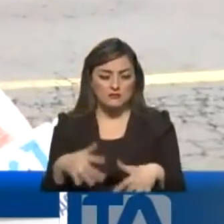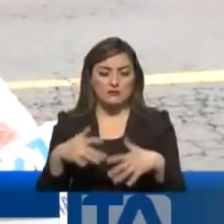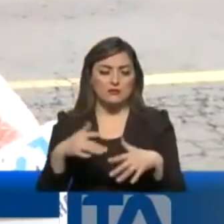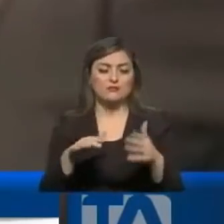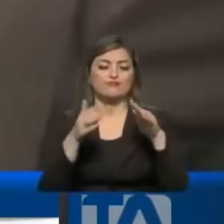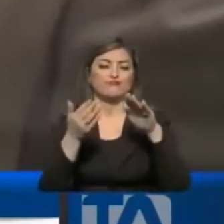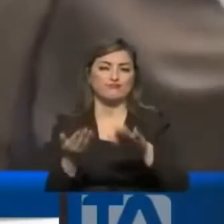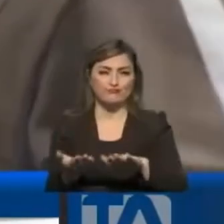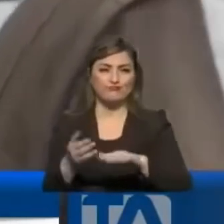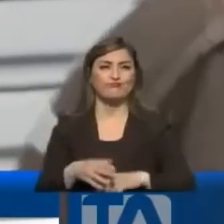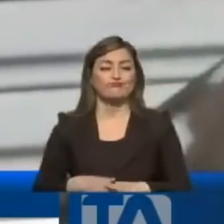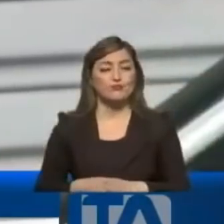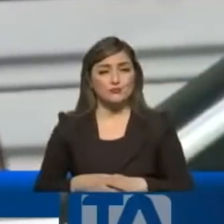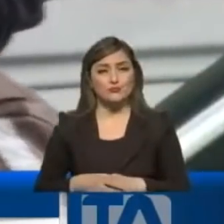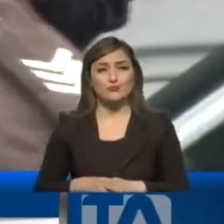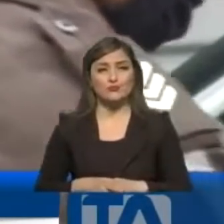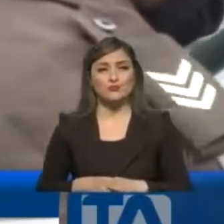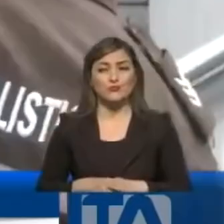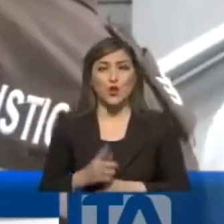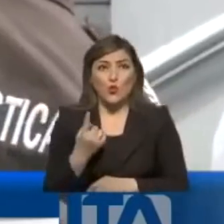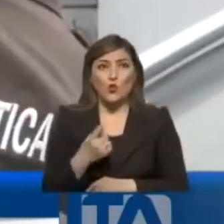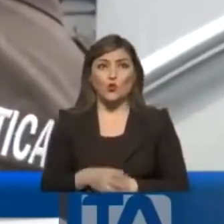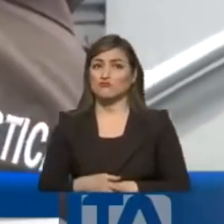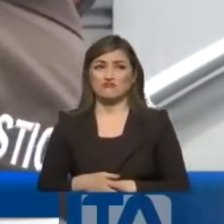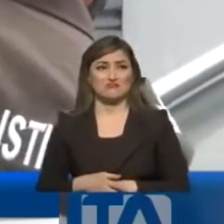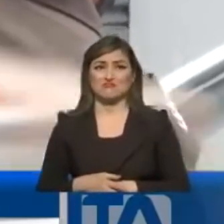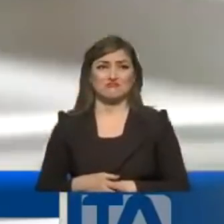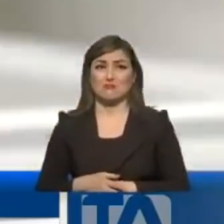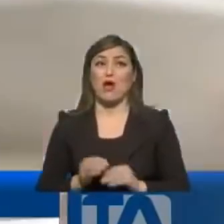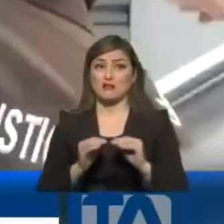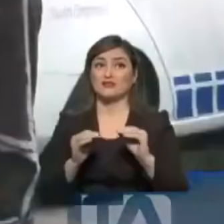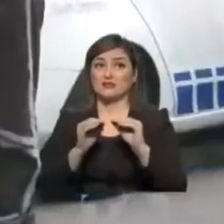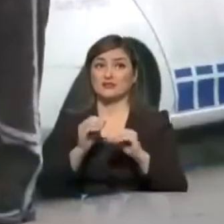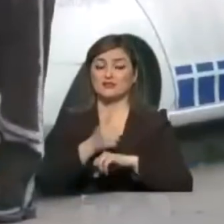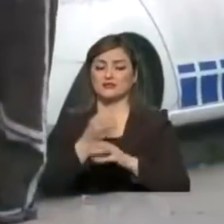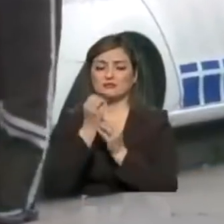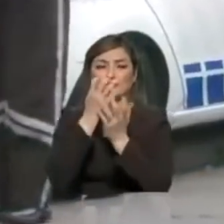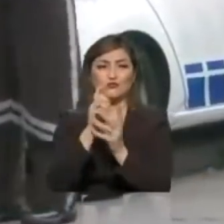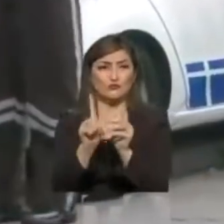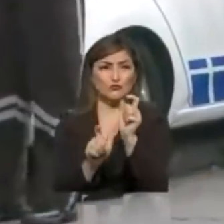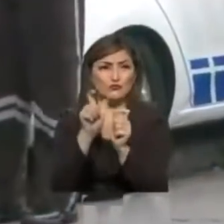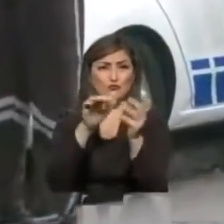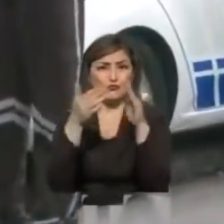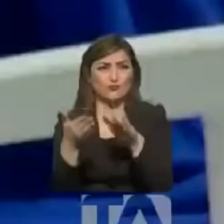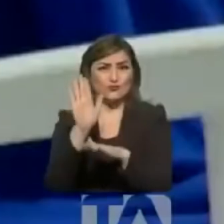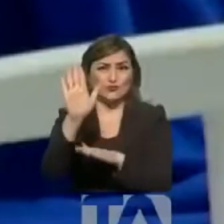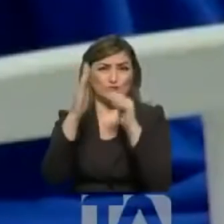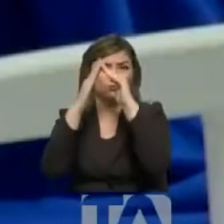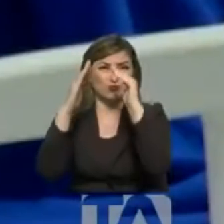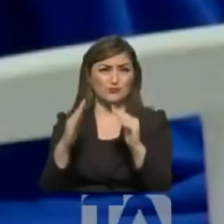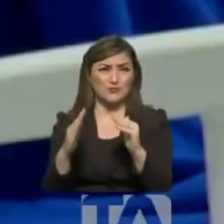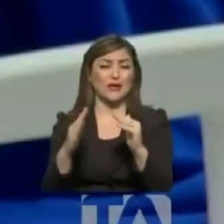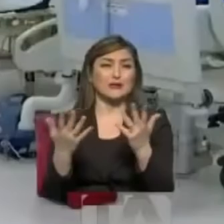muerte de estas personas. Pero esto no es un caso aislado, pues según las autoridades el número de casos de personas que mueren en sus